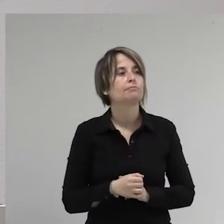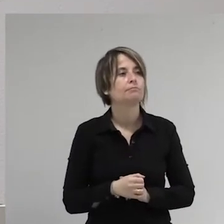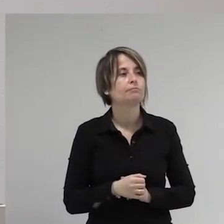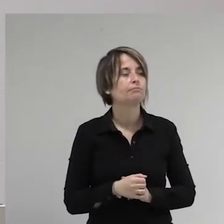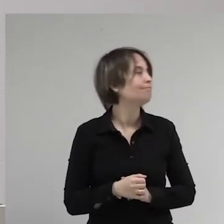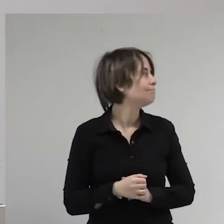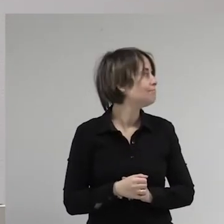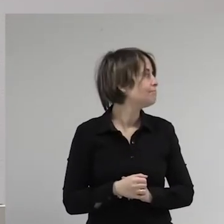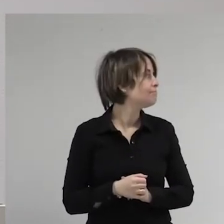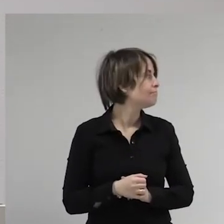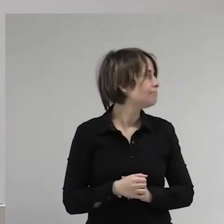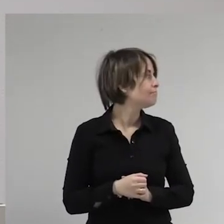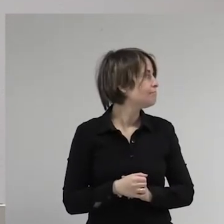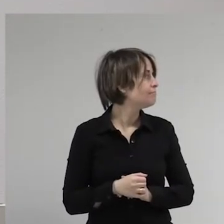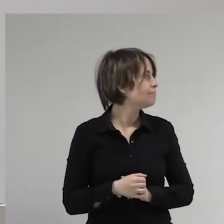Ahí voy.